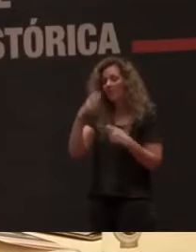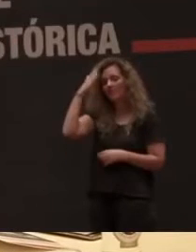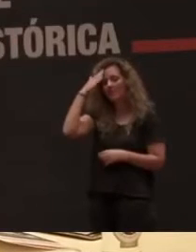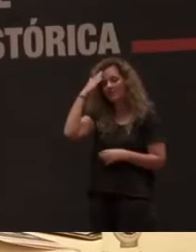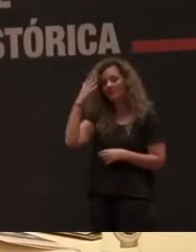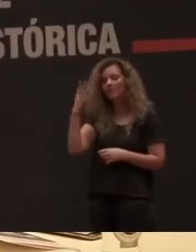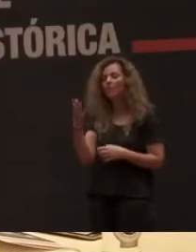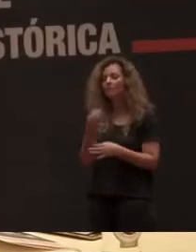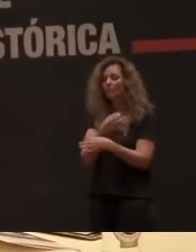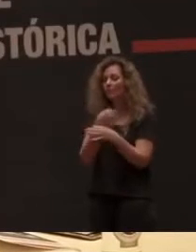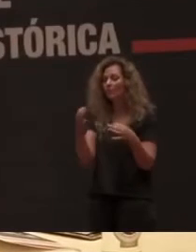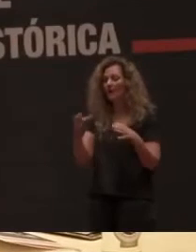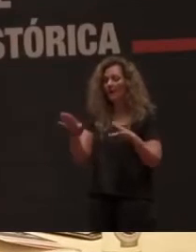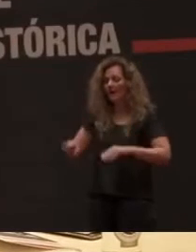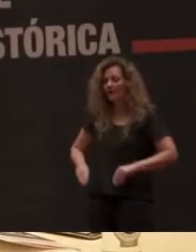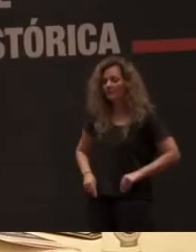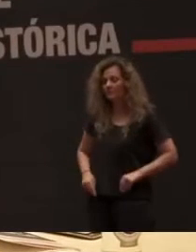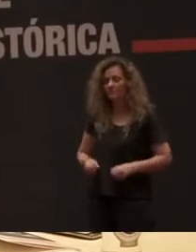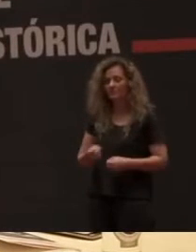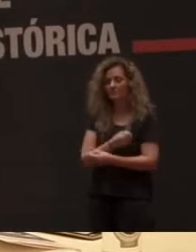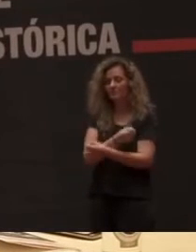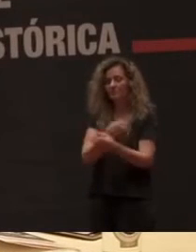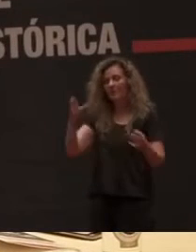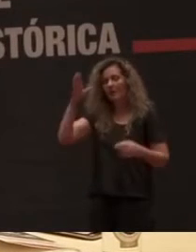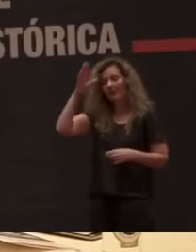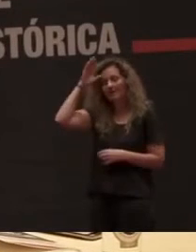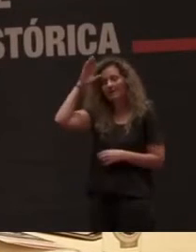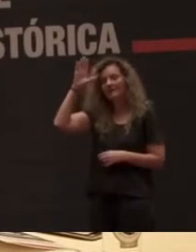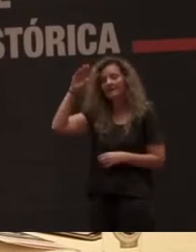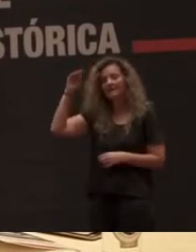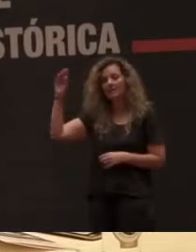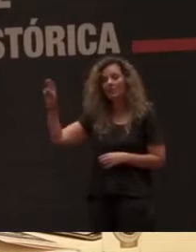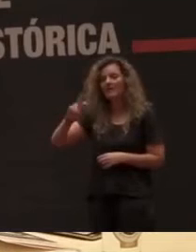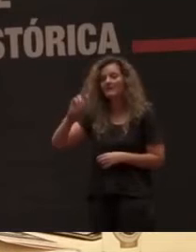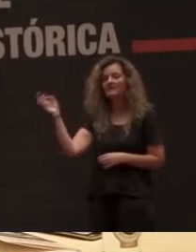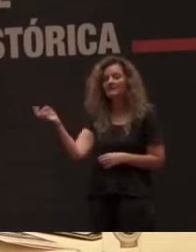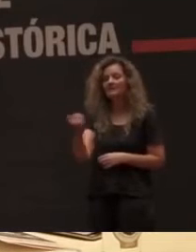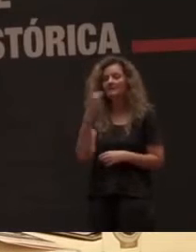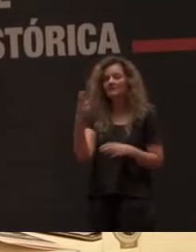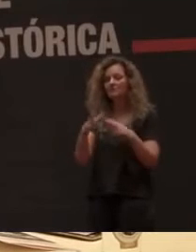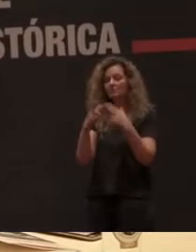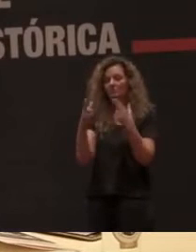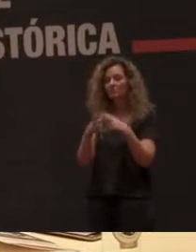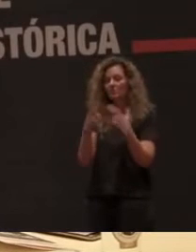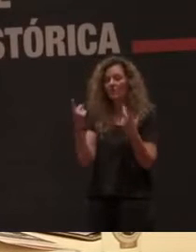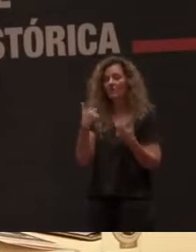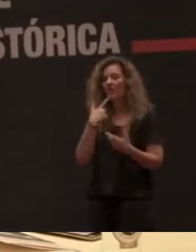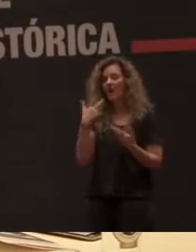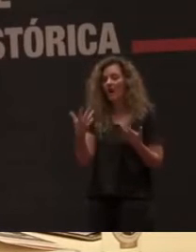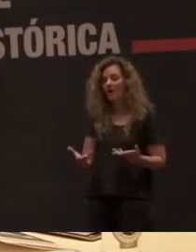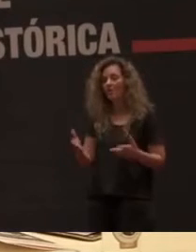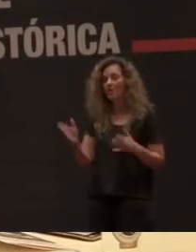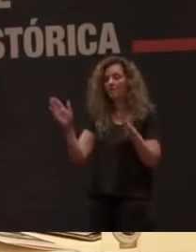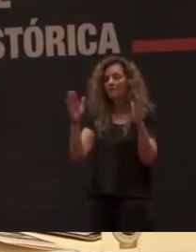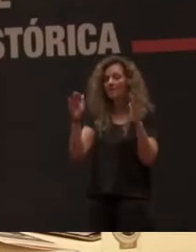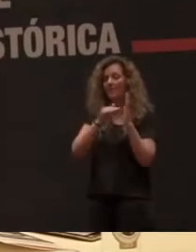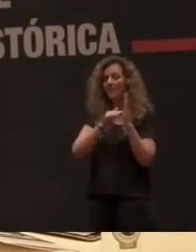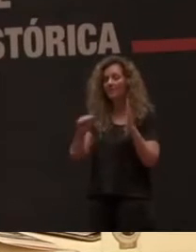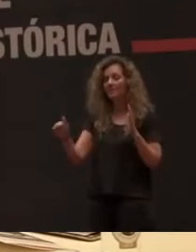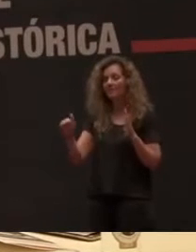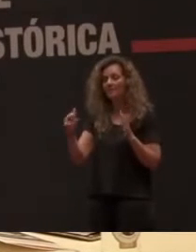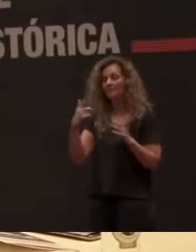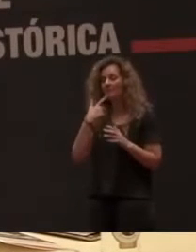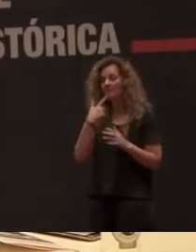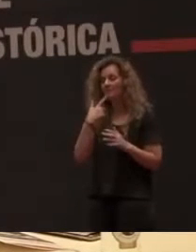memoria conveniente foi asumida por unha parte dos intelectuales da sociedade que adoptaron unha cena de equidistancia que situaba no mesmo plano de grado